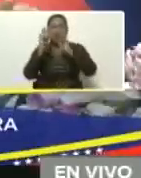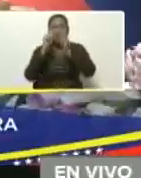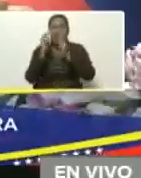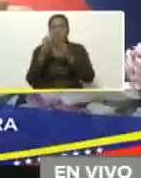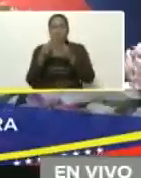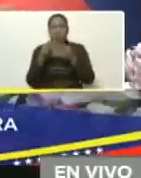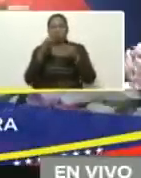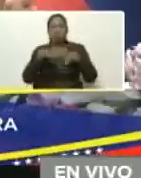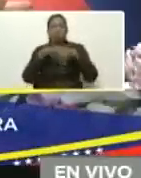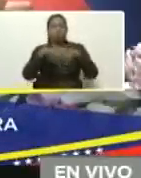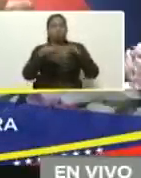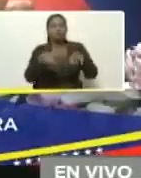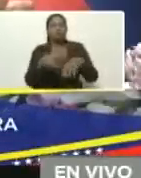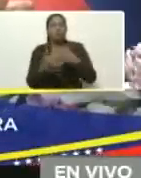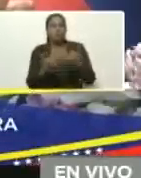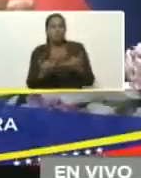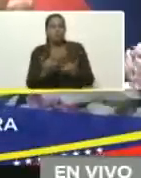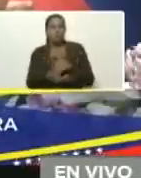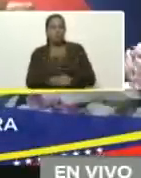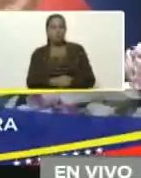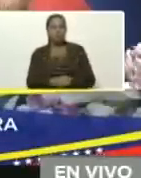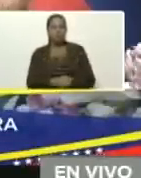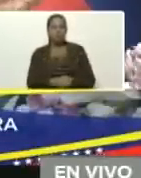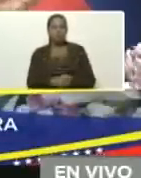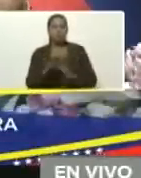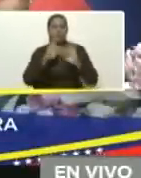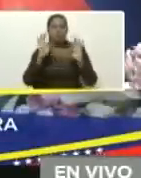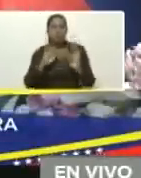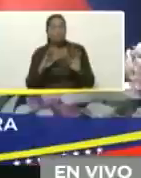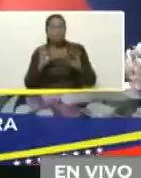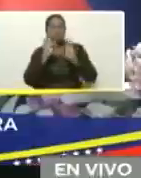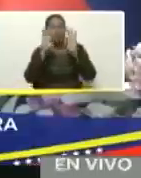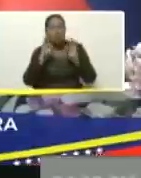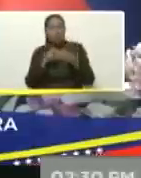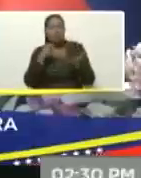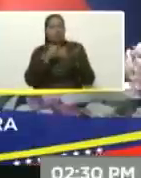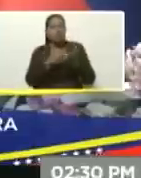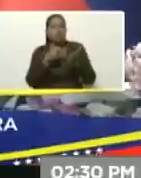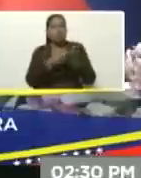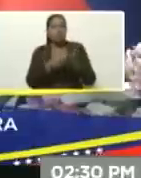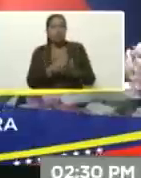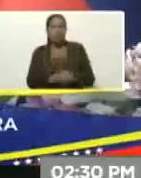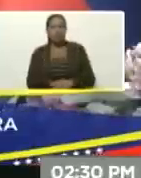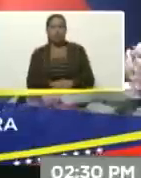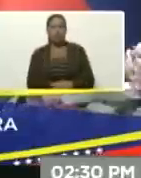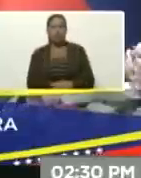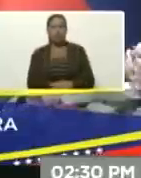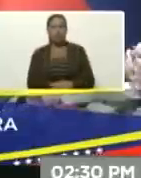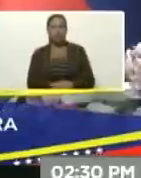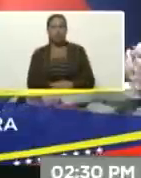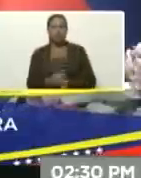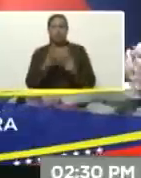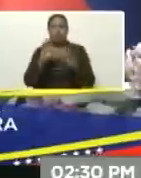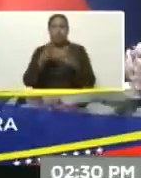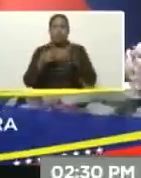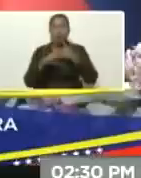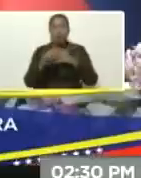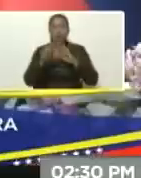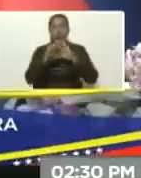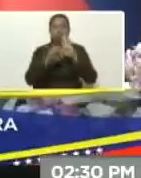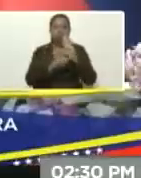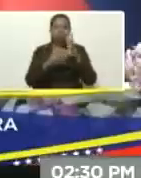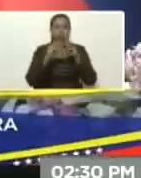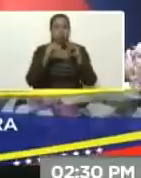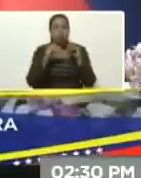materia agrícola y en materia financiera monetaria. Así que vamos completando